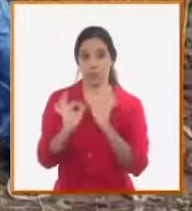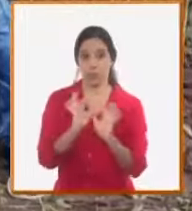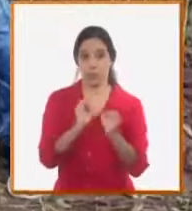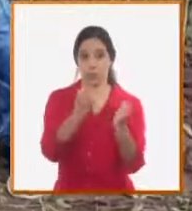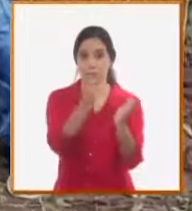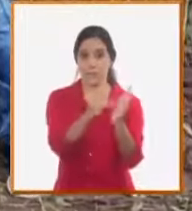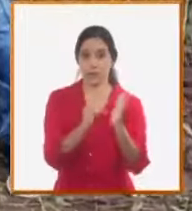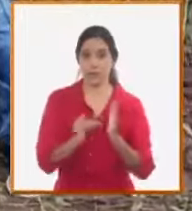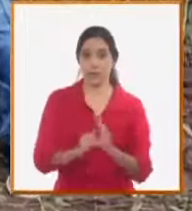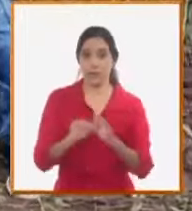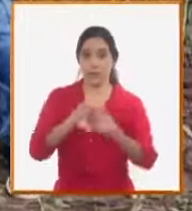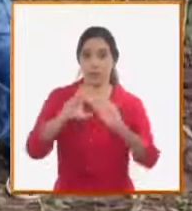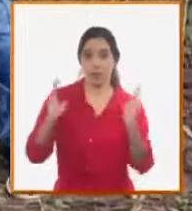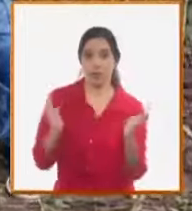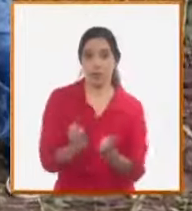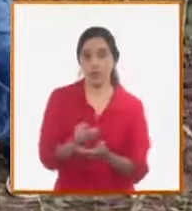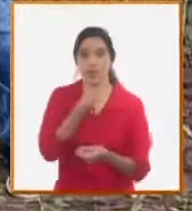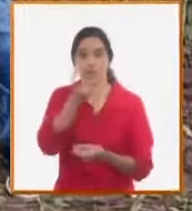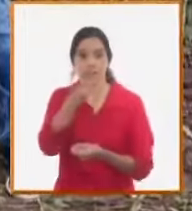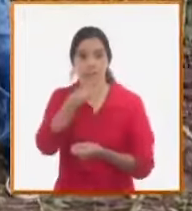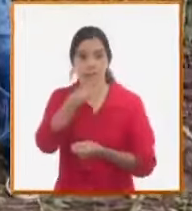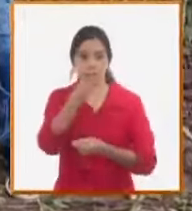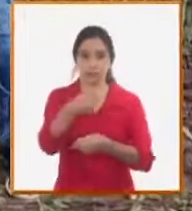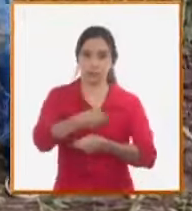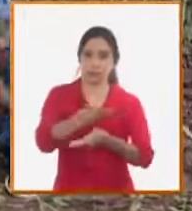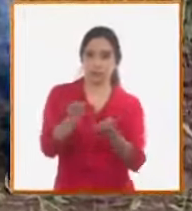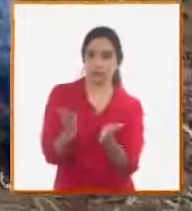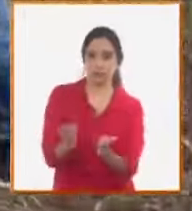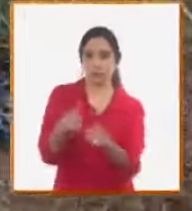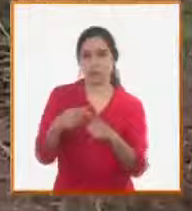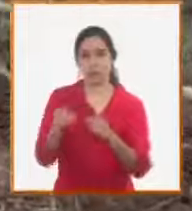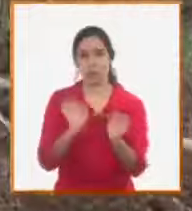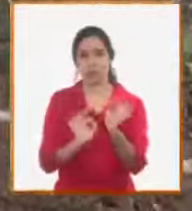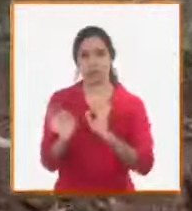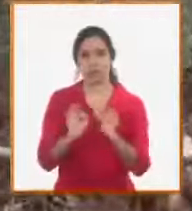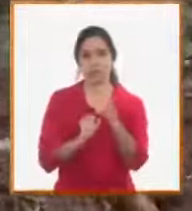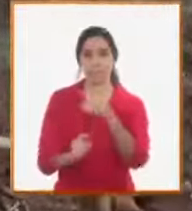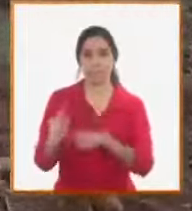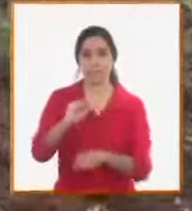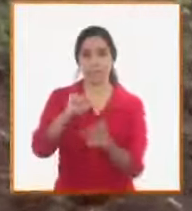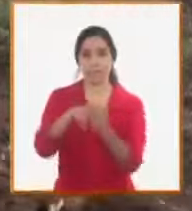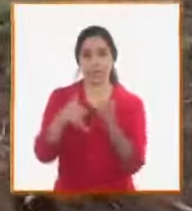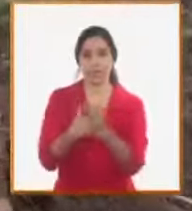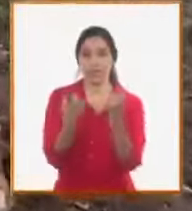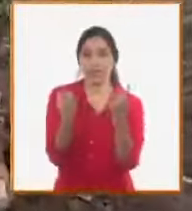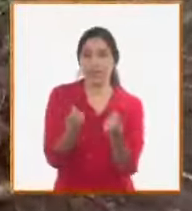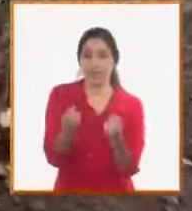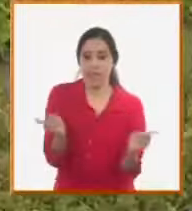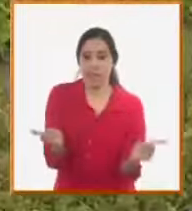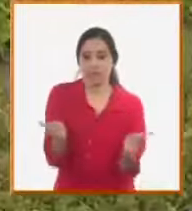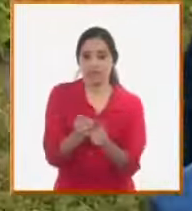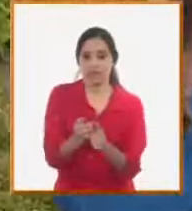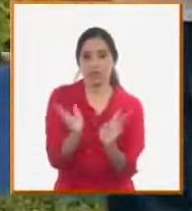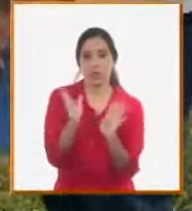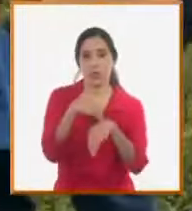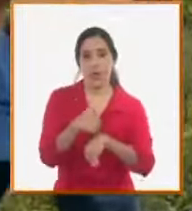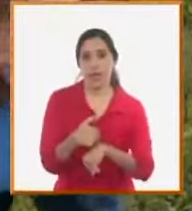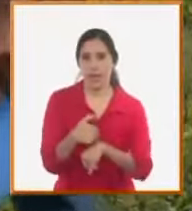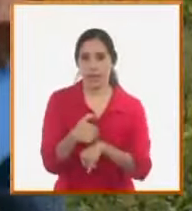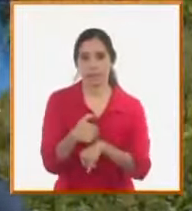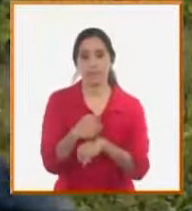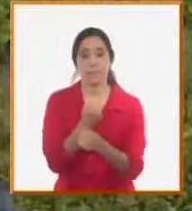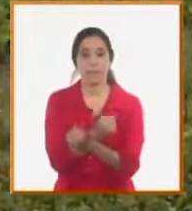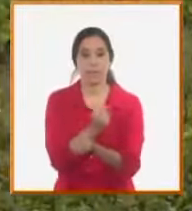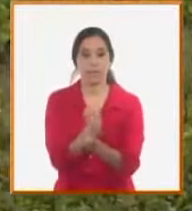Alimentos y entidades aseguradoras en el país. Proyectos que responden a las necesidades de reducir los riesgos, ofrecer